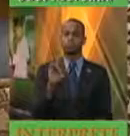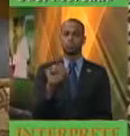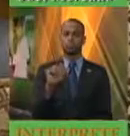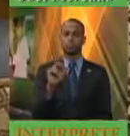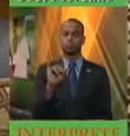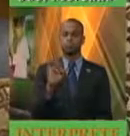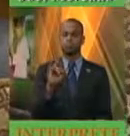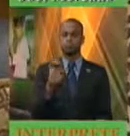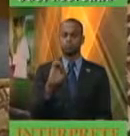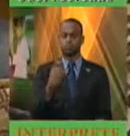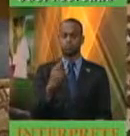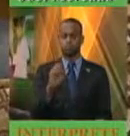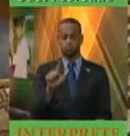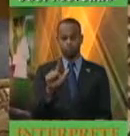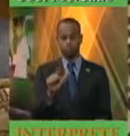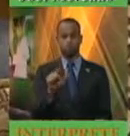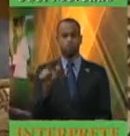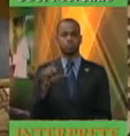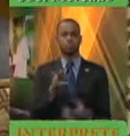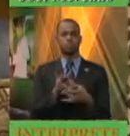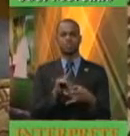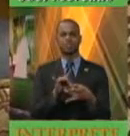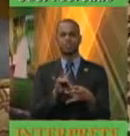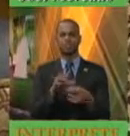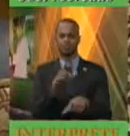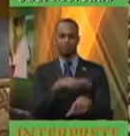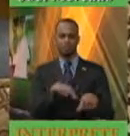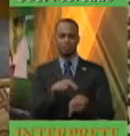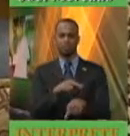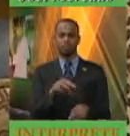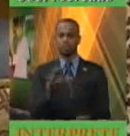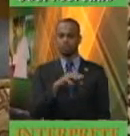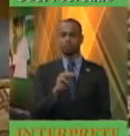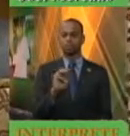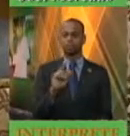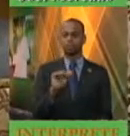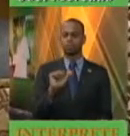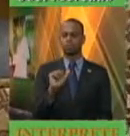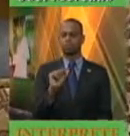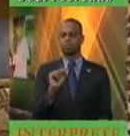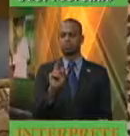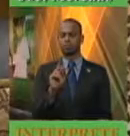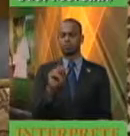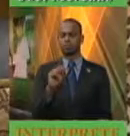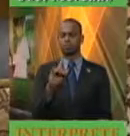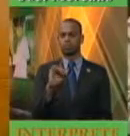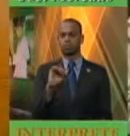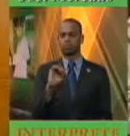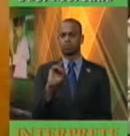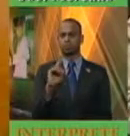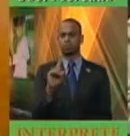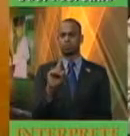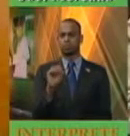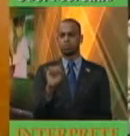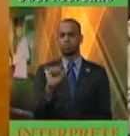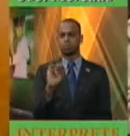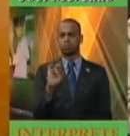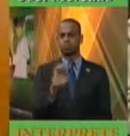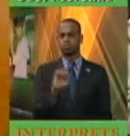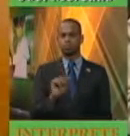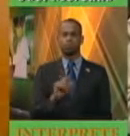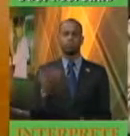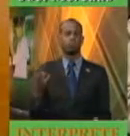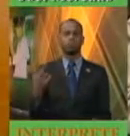Rachel Ulerio, que es enlace regional de María Trinidad Sánchez, que usted conoce mejor por el municipio